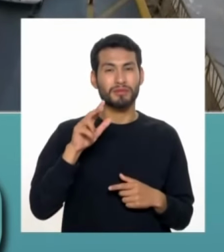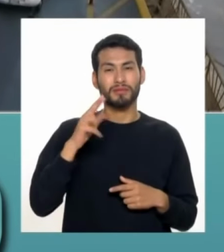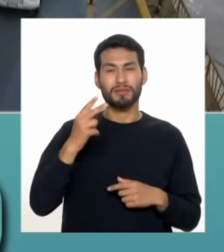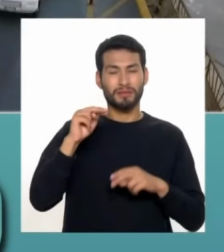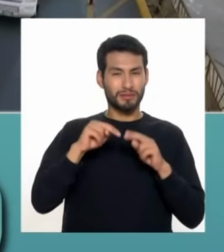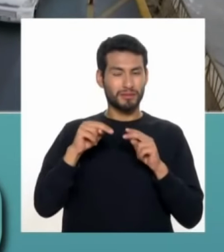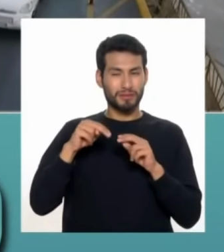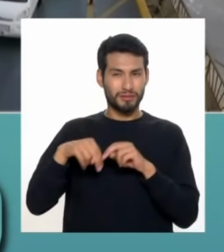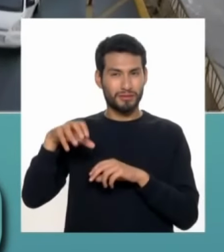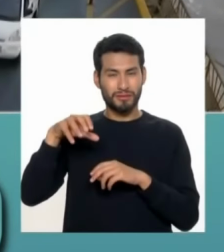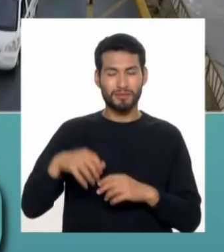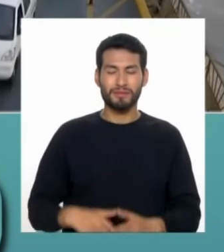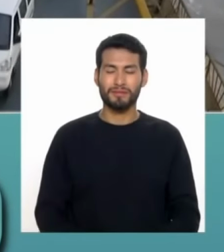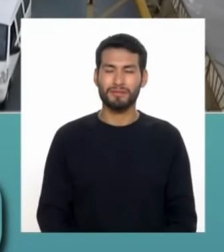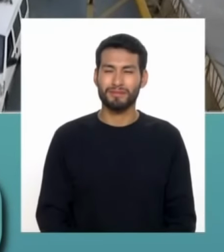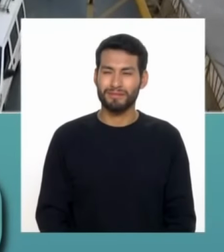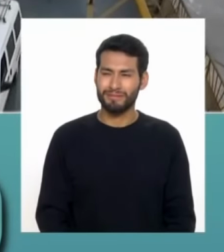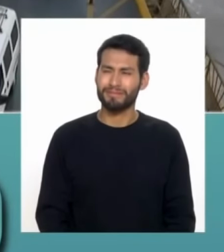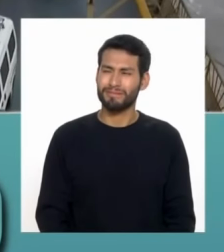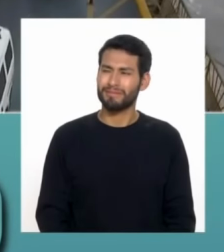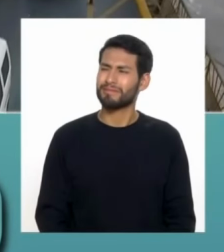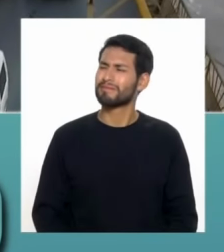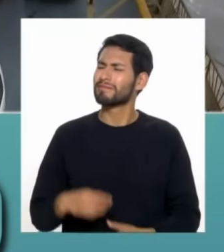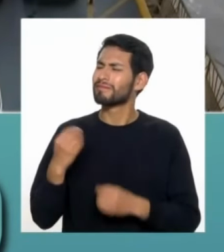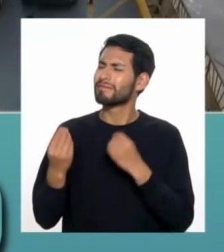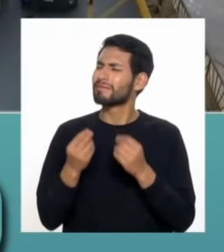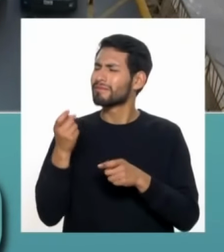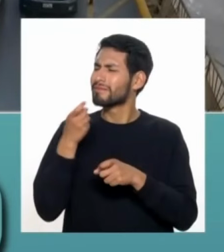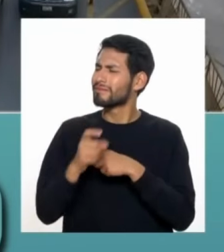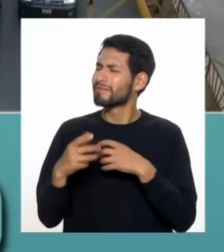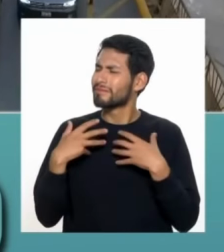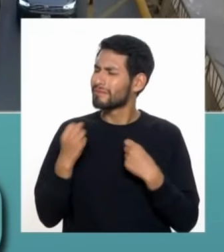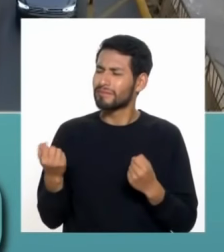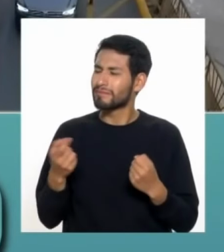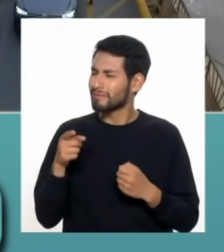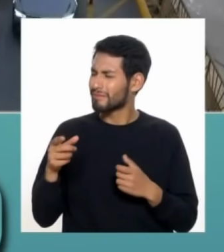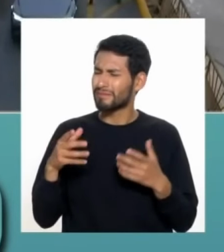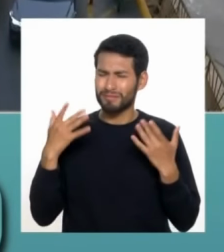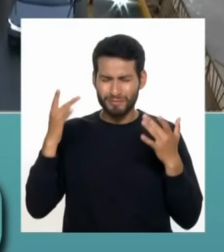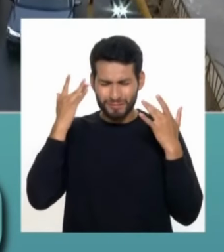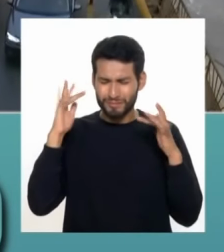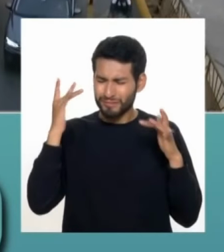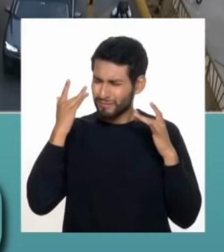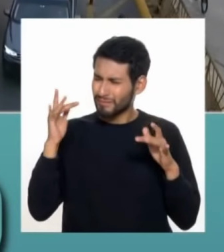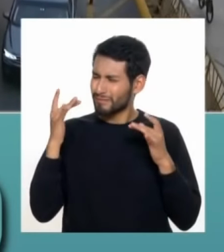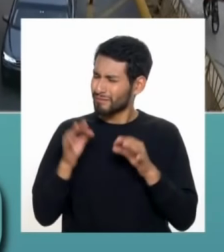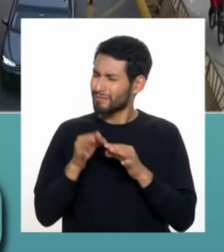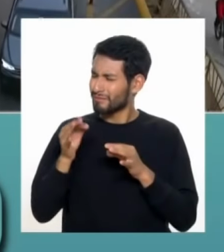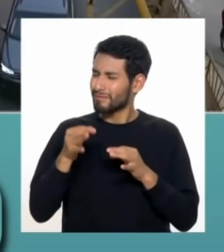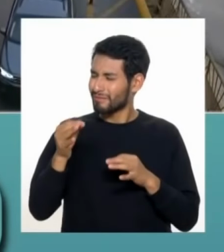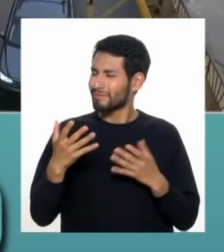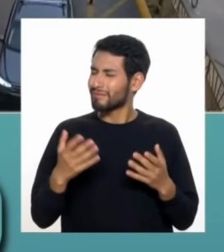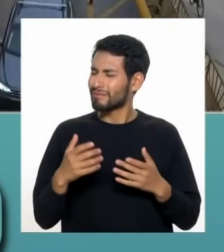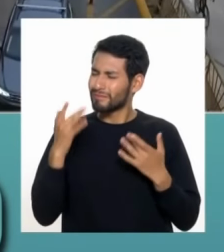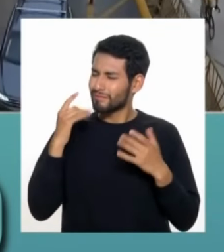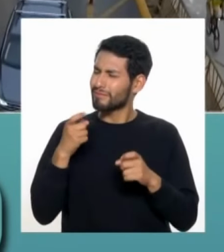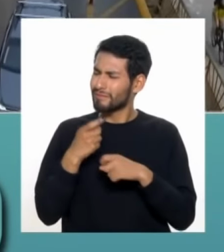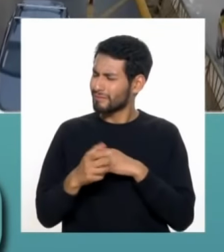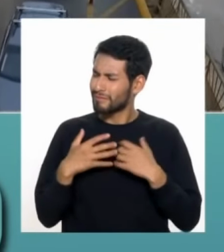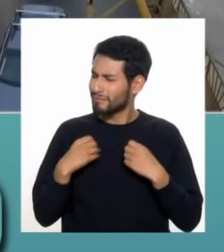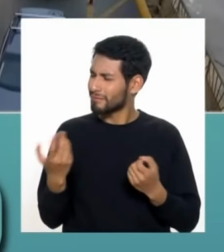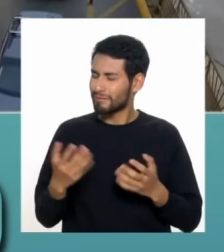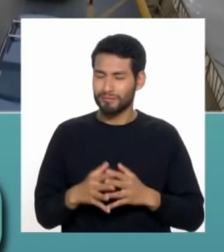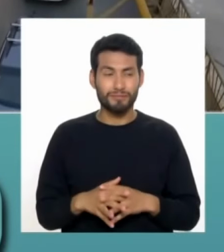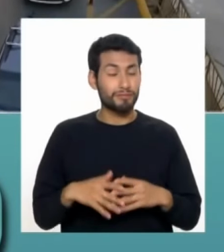nivel. ¿Y cómo perjudica esto en la salud al estar expuesto por prolongadas horas al ruido?